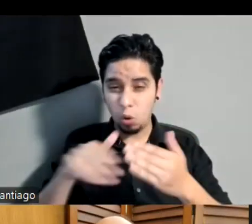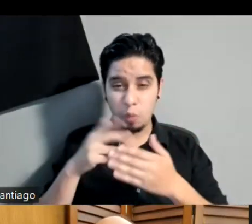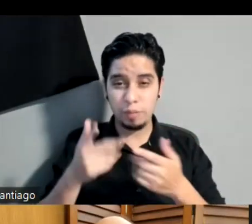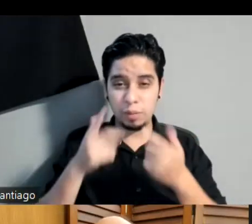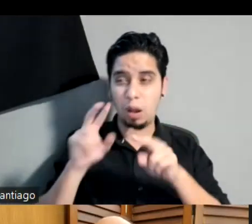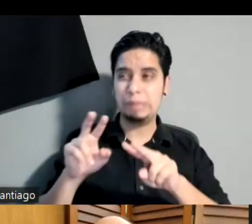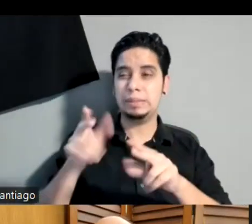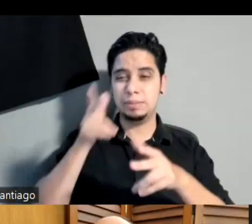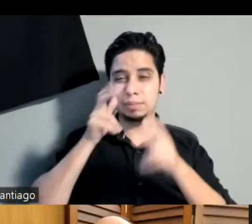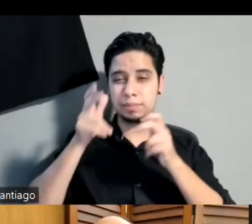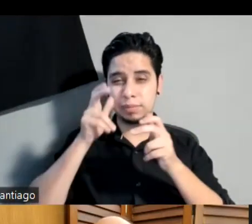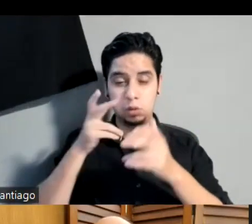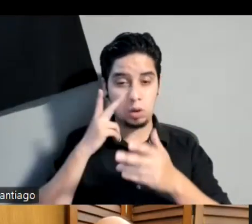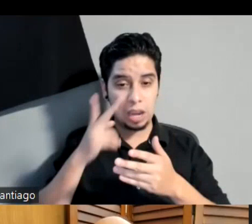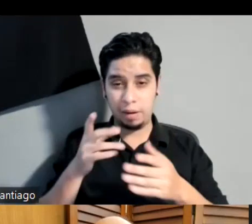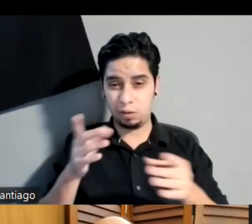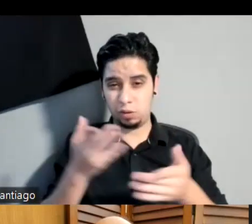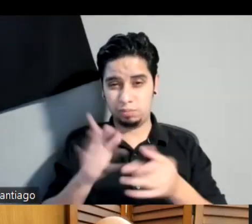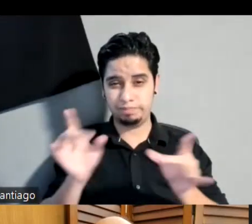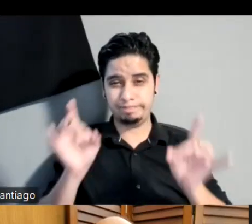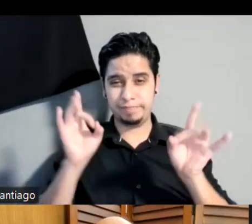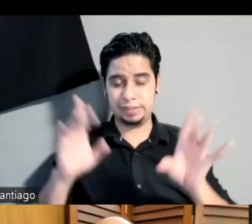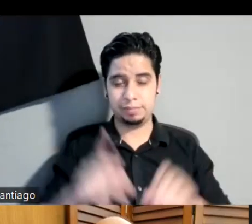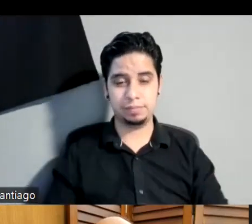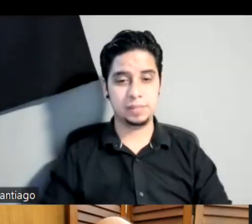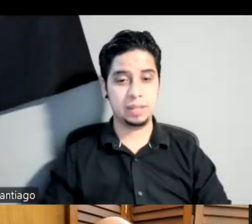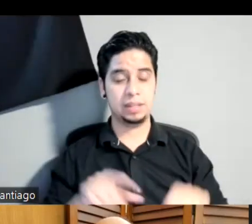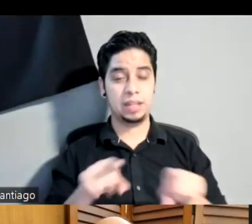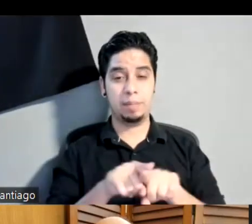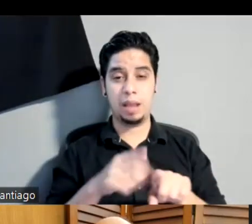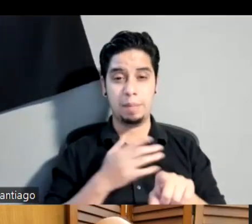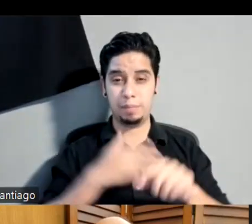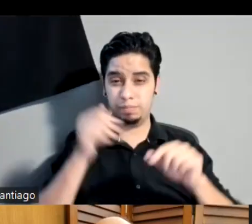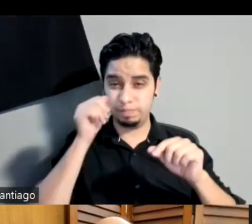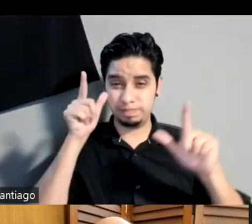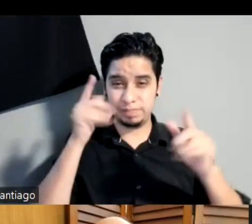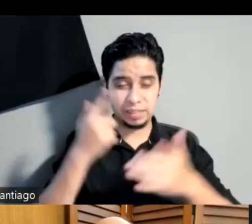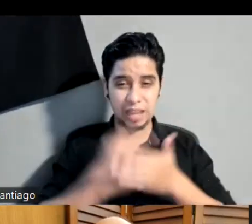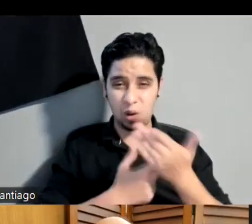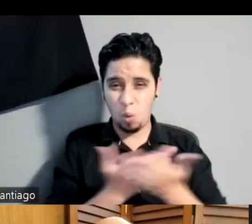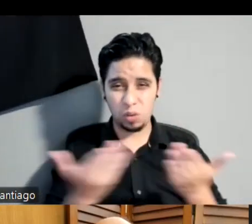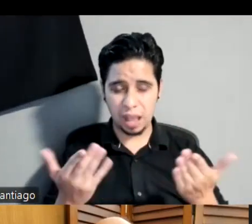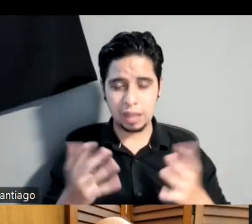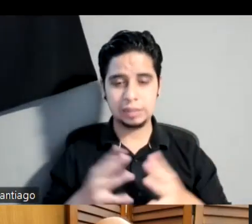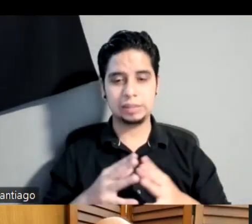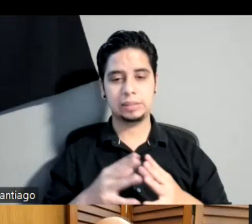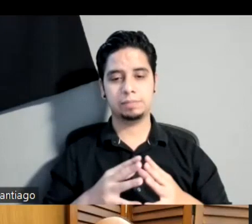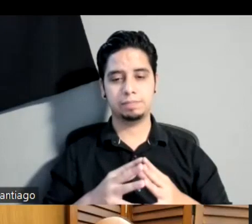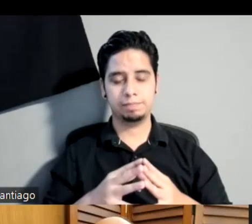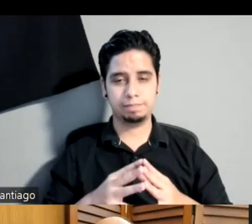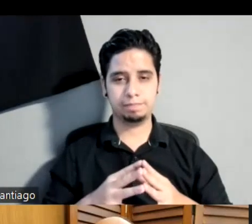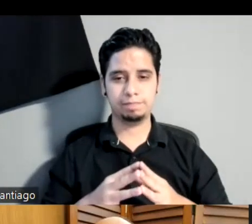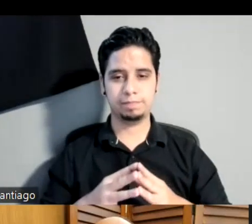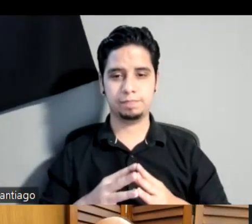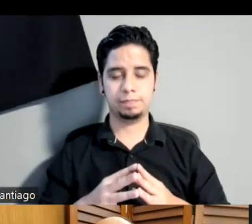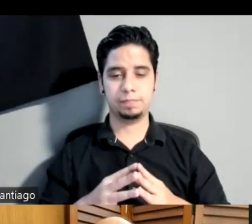y lo que ven es una cosa crudísima ahí. Pero también me sorprendió dentro de todo, ¿sabes? Porque obviamente hay